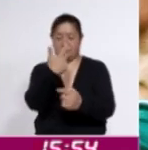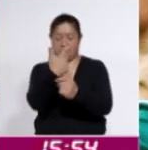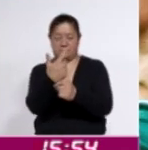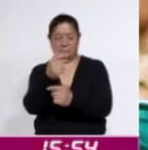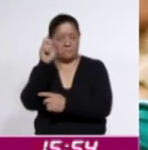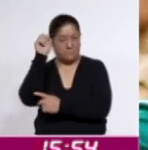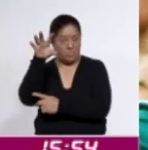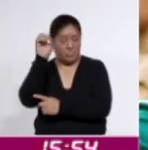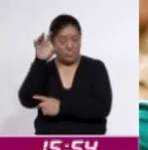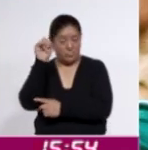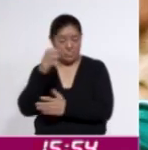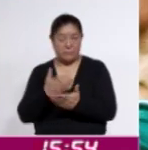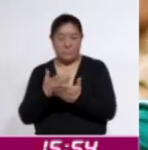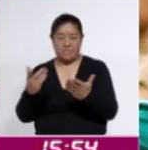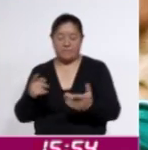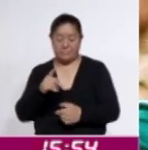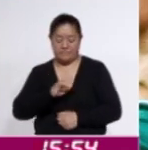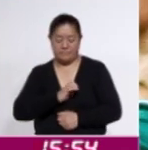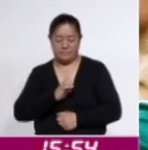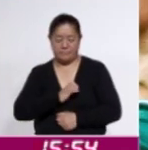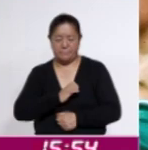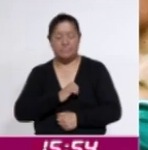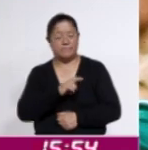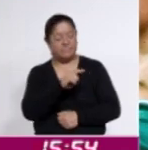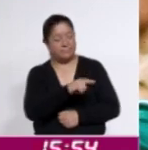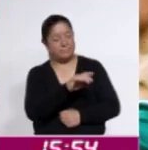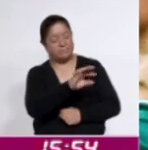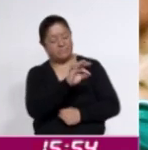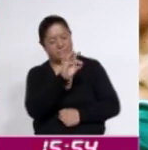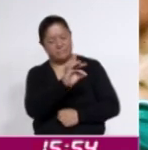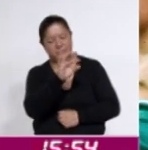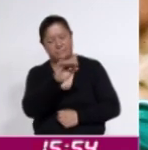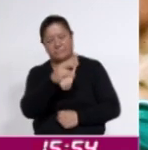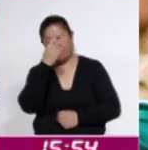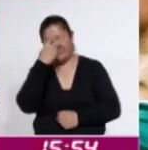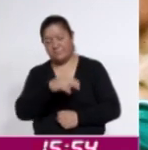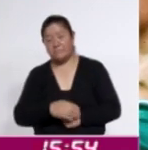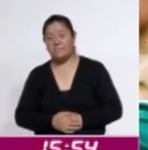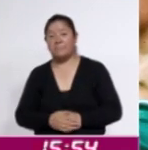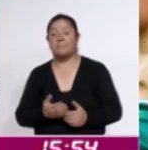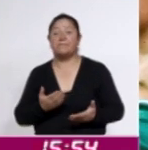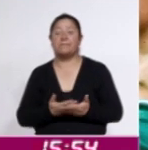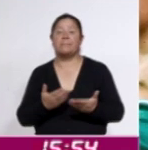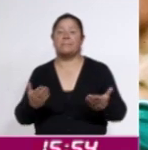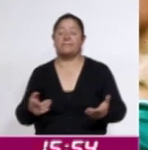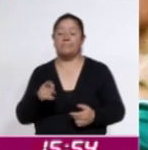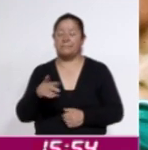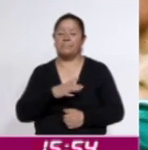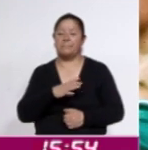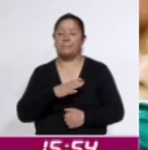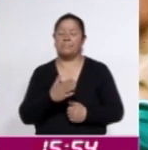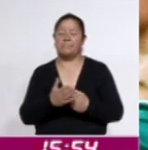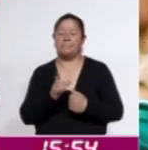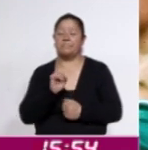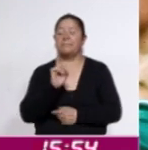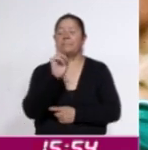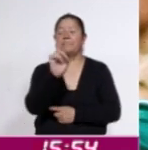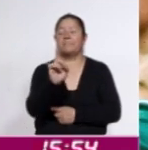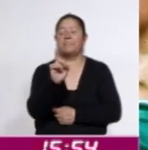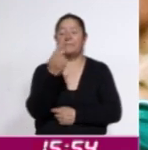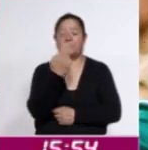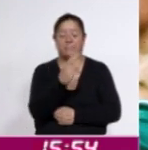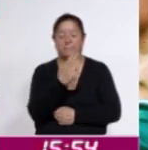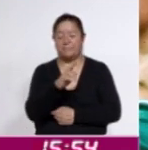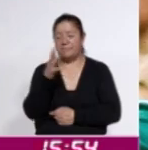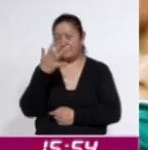para reforzar el cuerpo técnico de la selección mexicana. Por ahora, el último partido del mediocampista será el próximo domingo 10 de noviembre en el compromiso de la